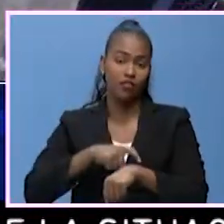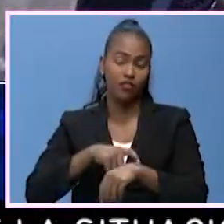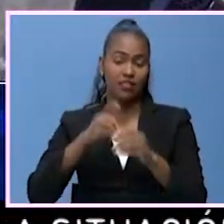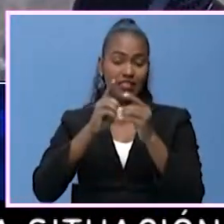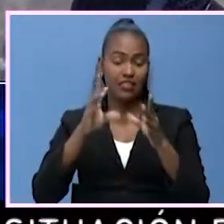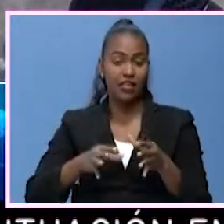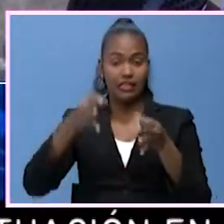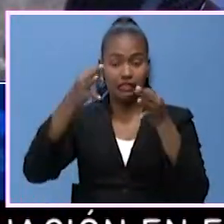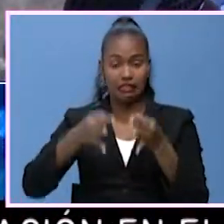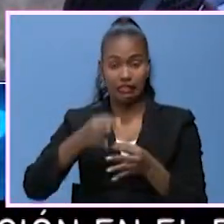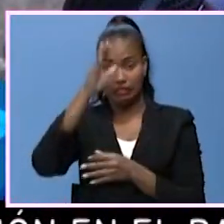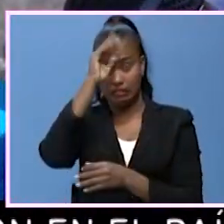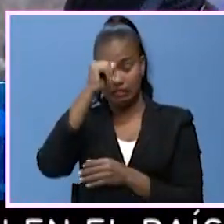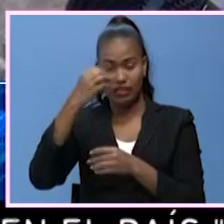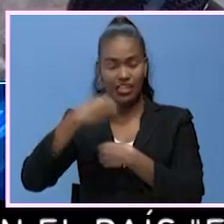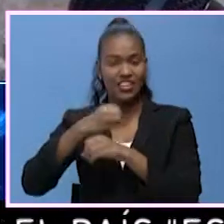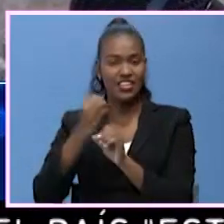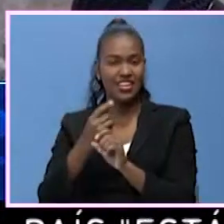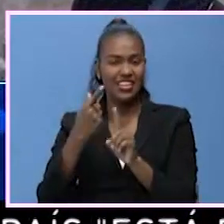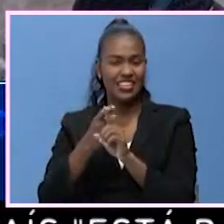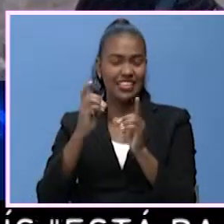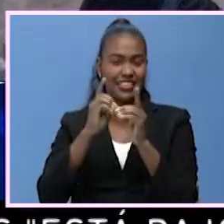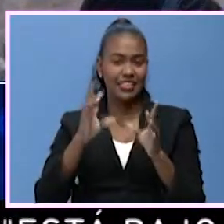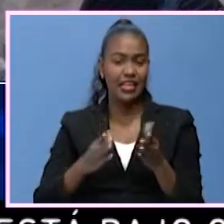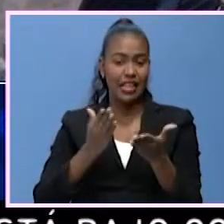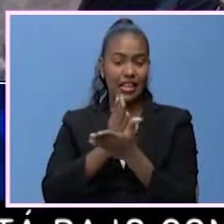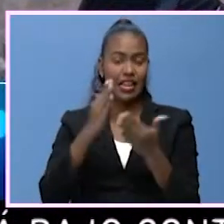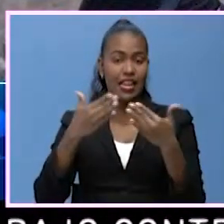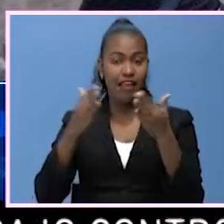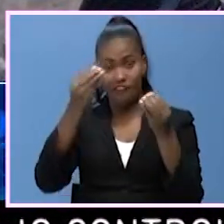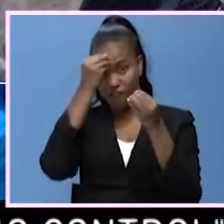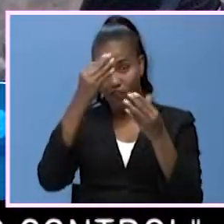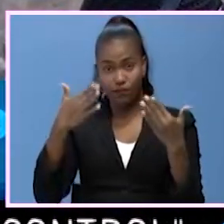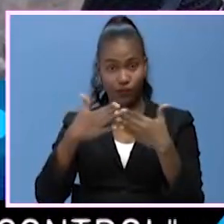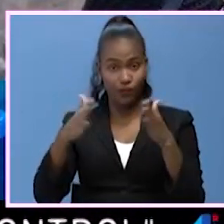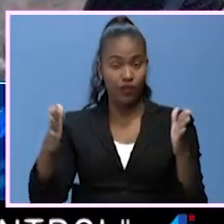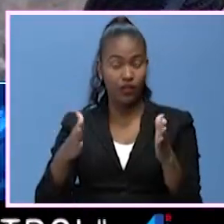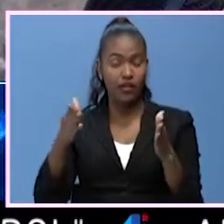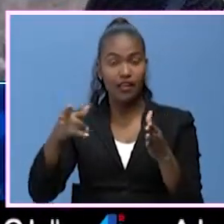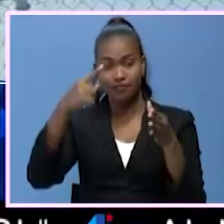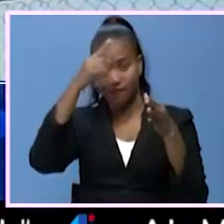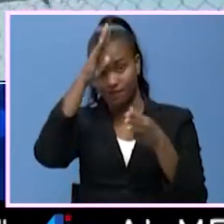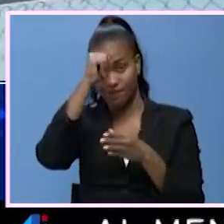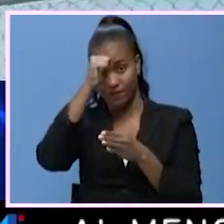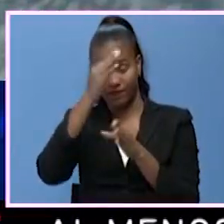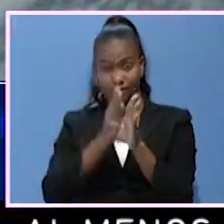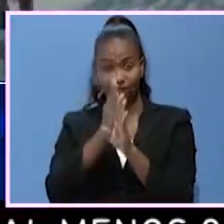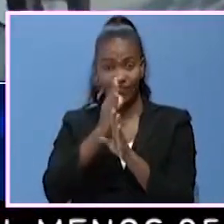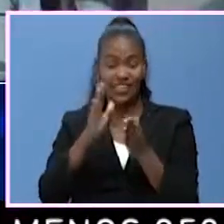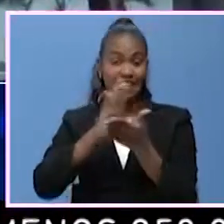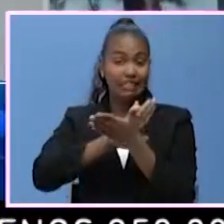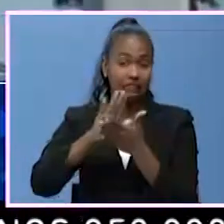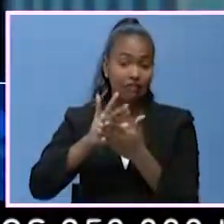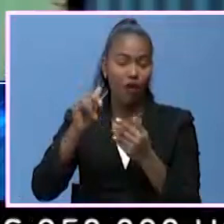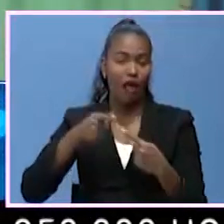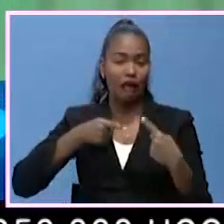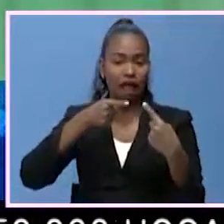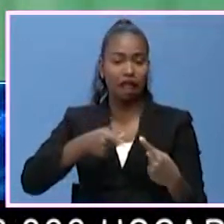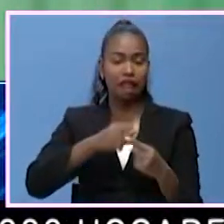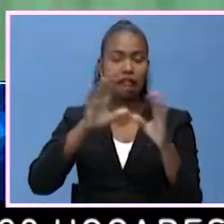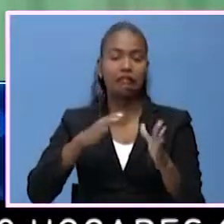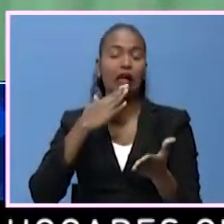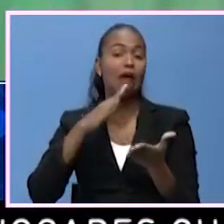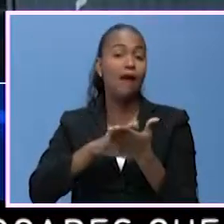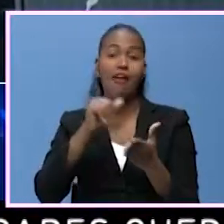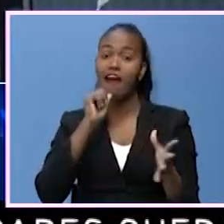de Ética, órgano rector de las Oficinas de Libre Acceso a la Información Pública, la ética, la transparencia y la lucha contra la